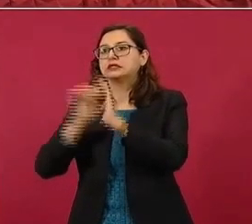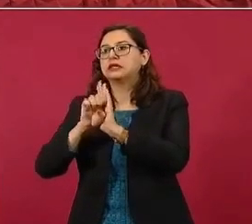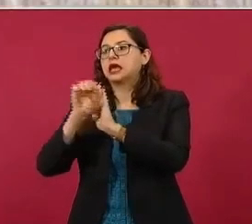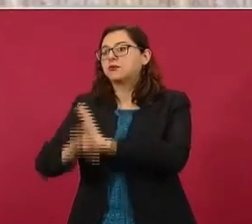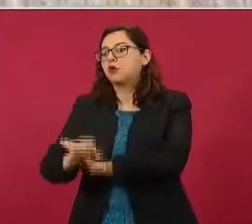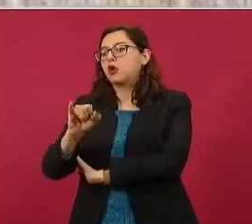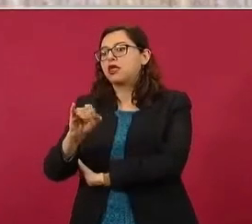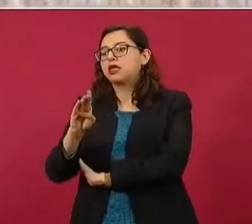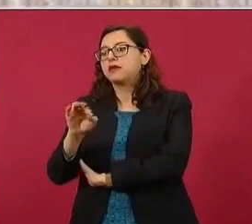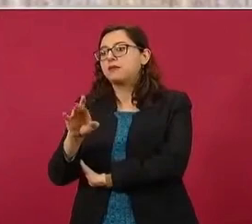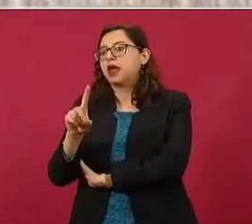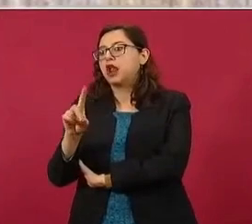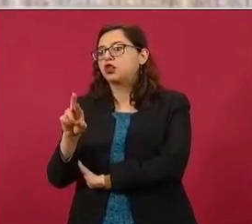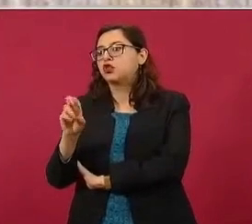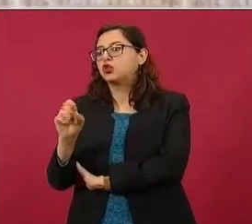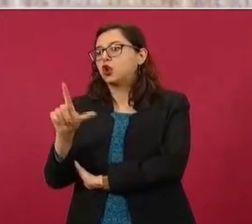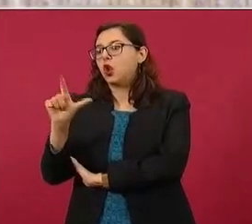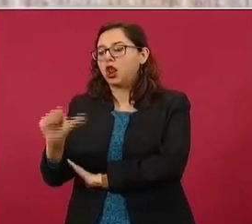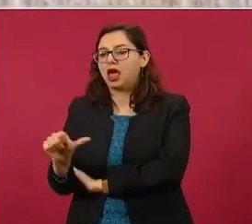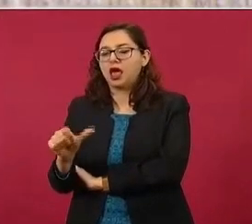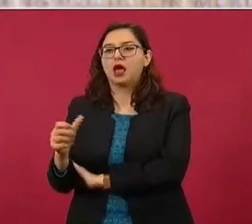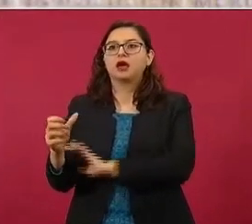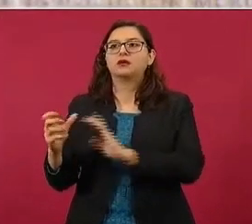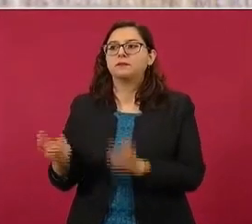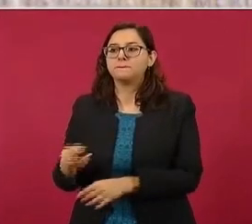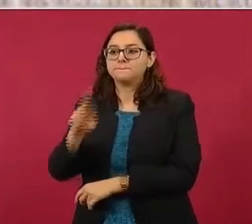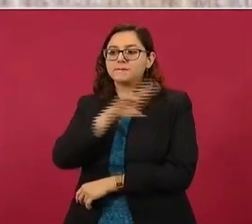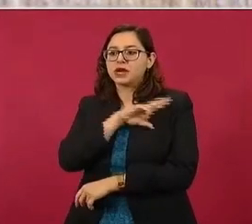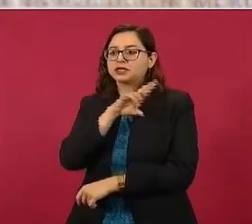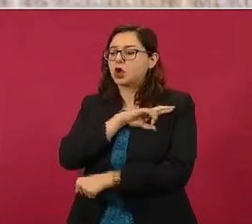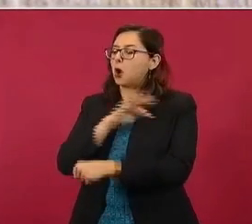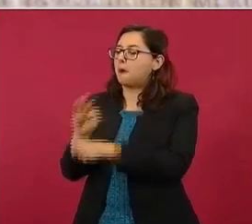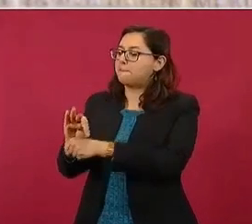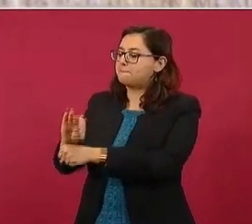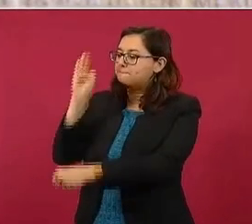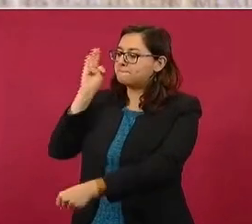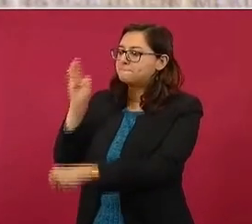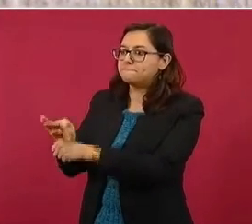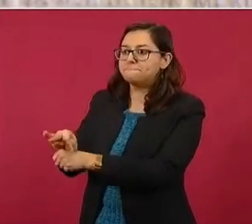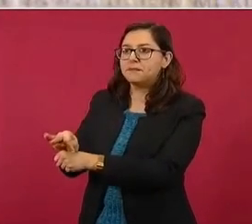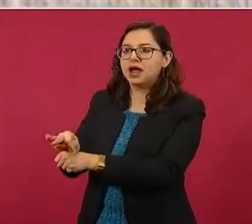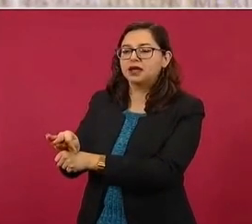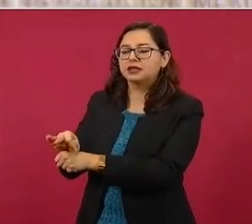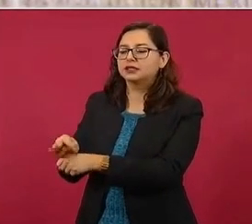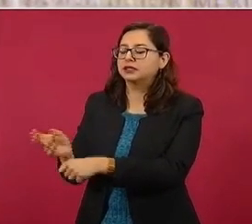extranjeras y también de las empresas nacionales que reciben subsidio